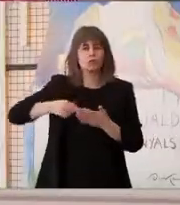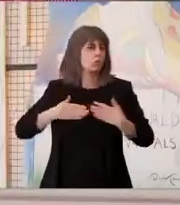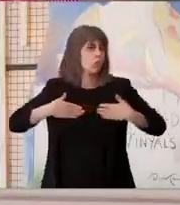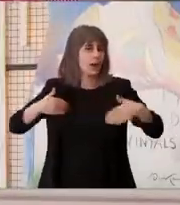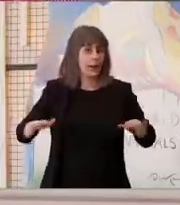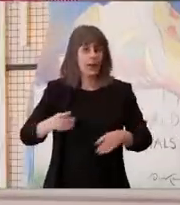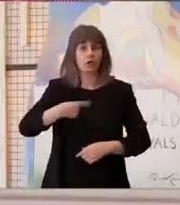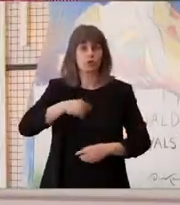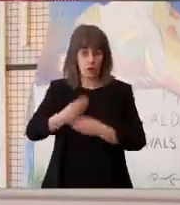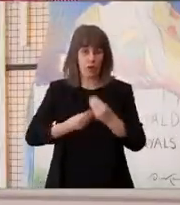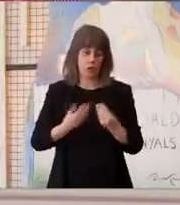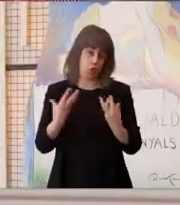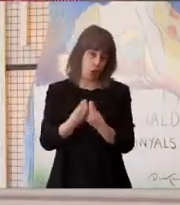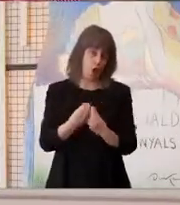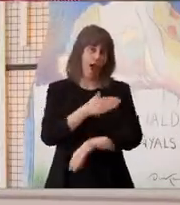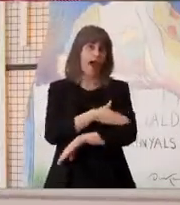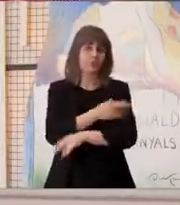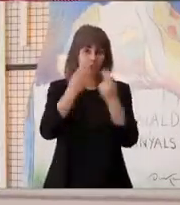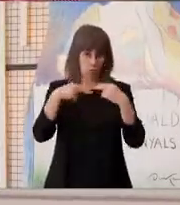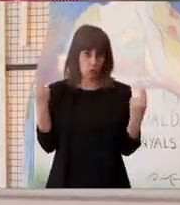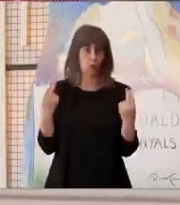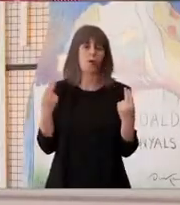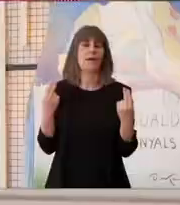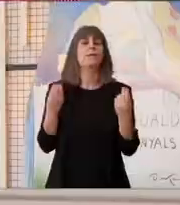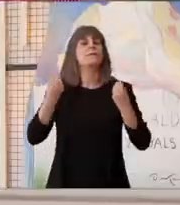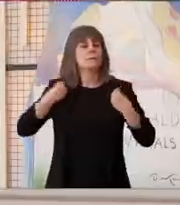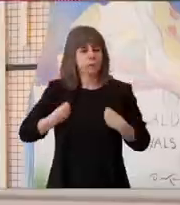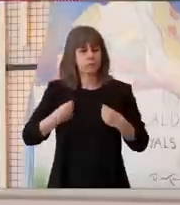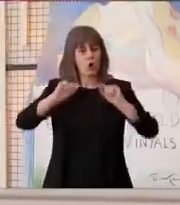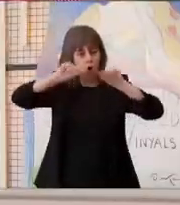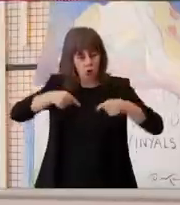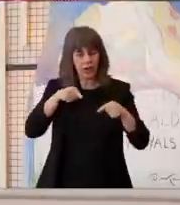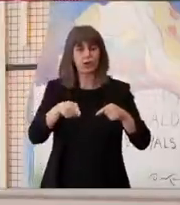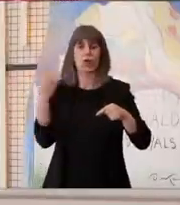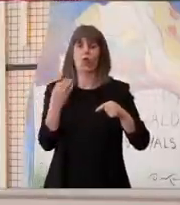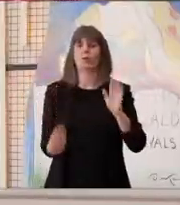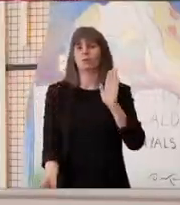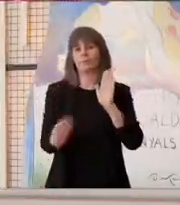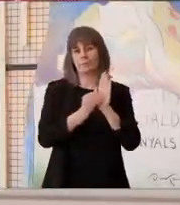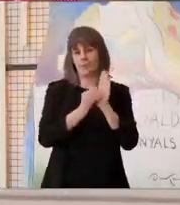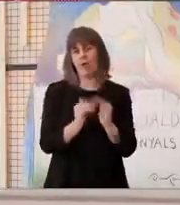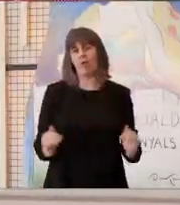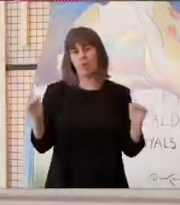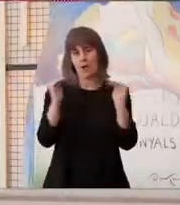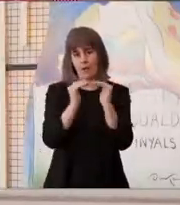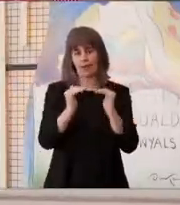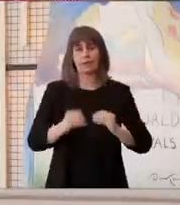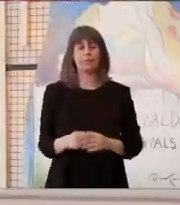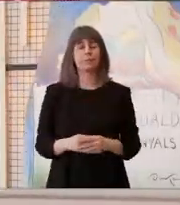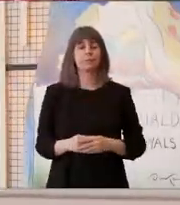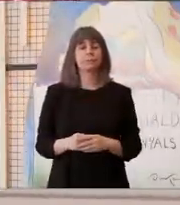que hagamos como administración pública en los pliegos la igualdad está presente desde luego luego